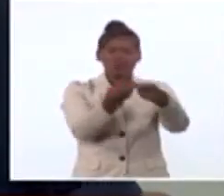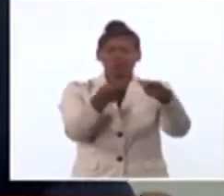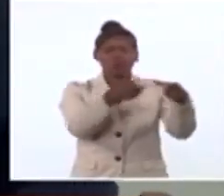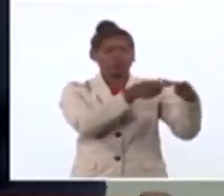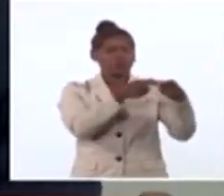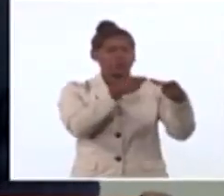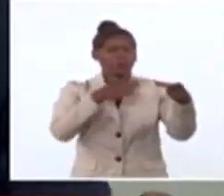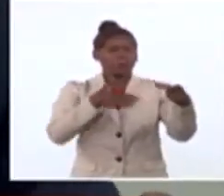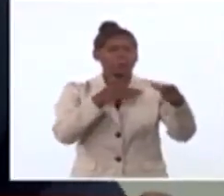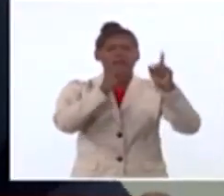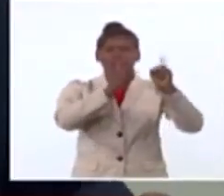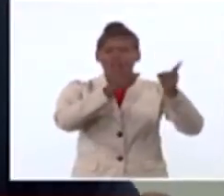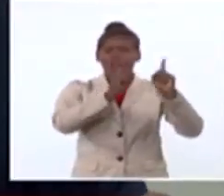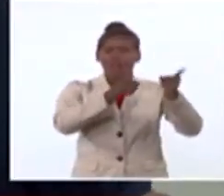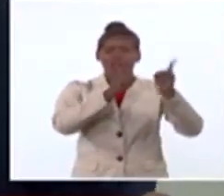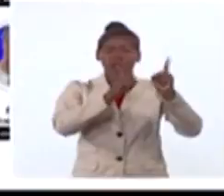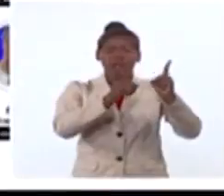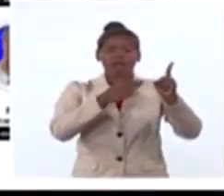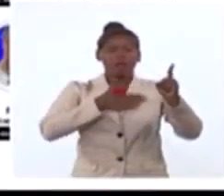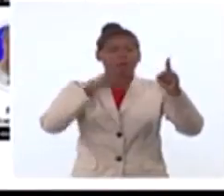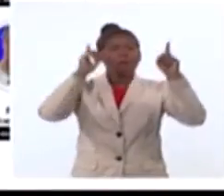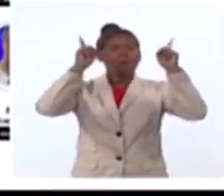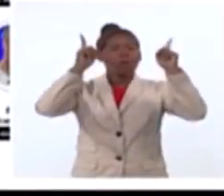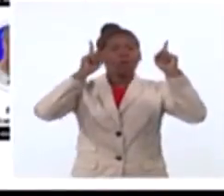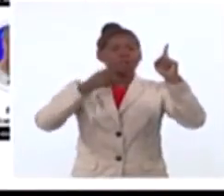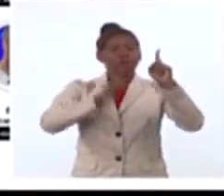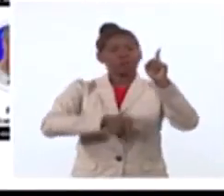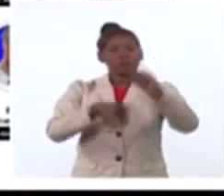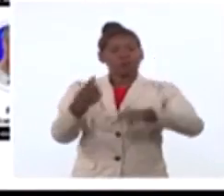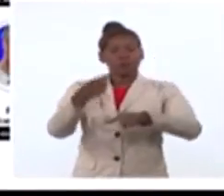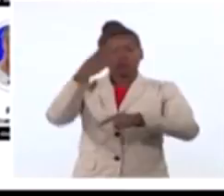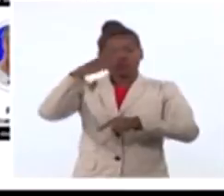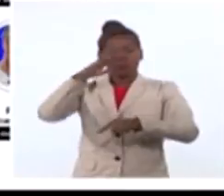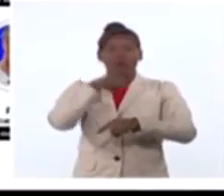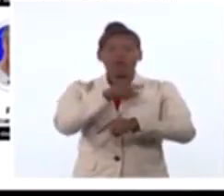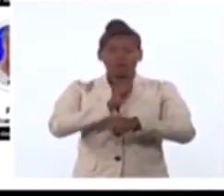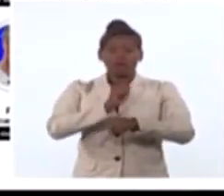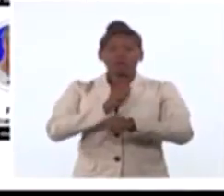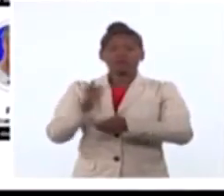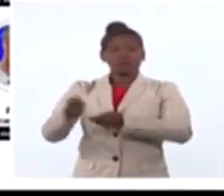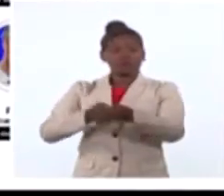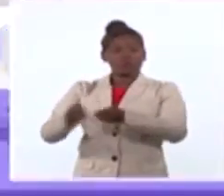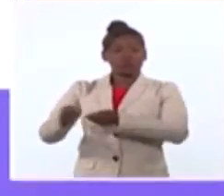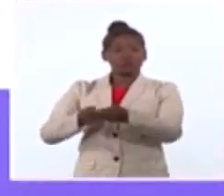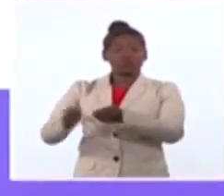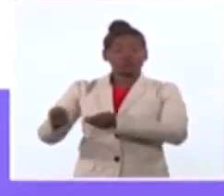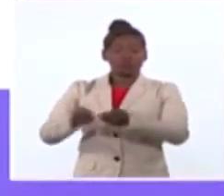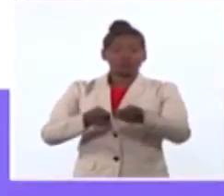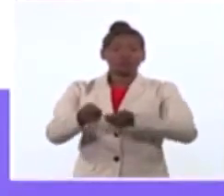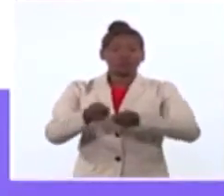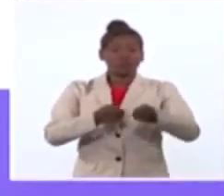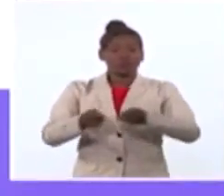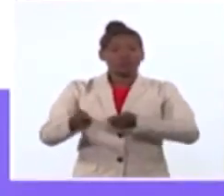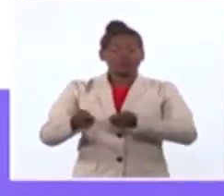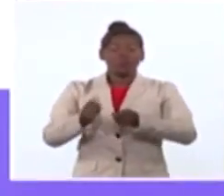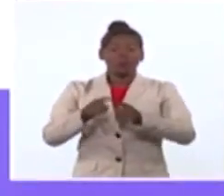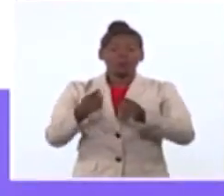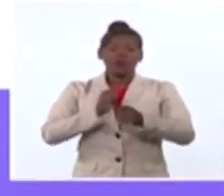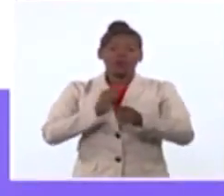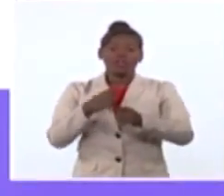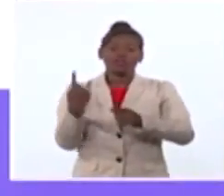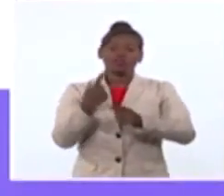maneras los llamados golpes blandos, intentos de desestabilización,